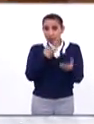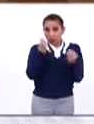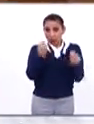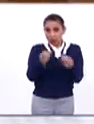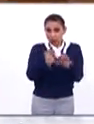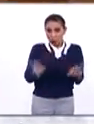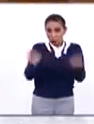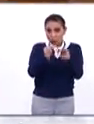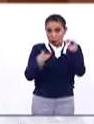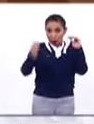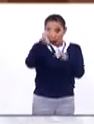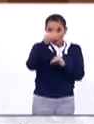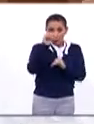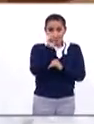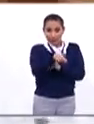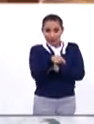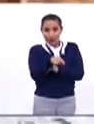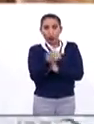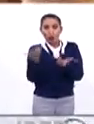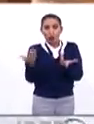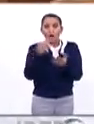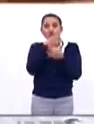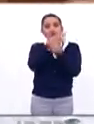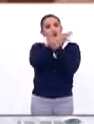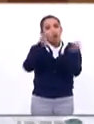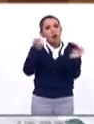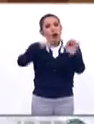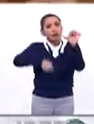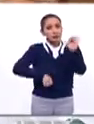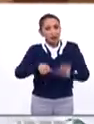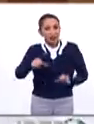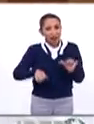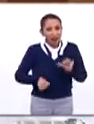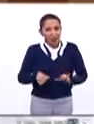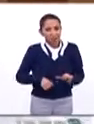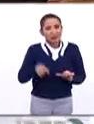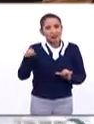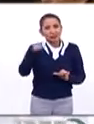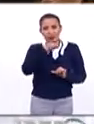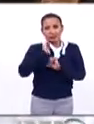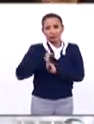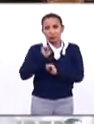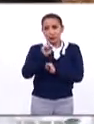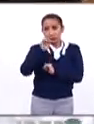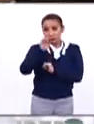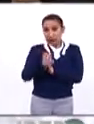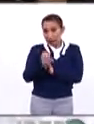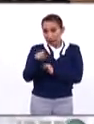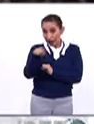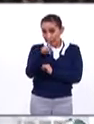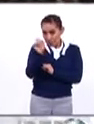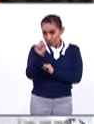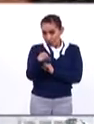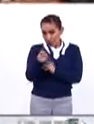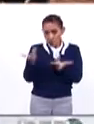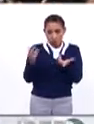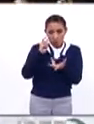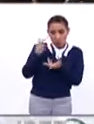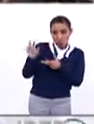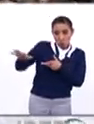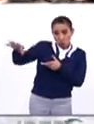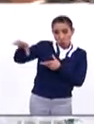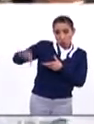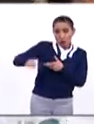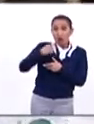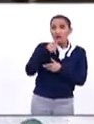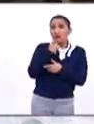mucha relevancia los mensajes, las acciones del canciller Marcelo Ebrard, tomando en cuenta que la posición